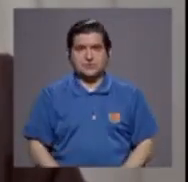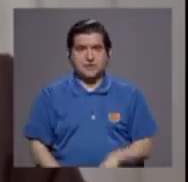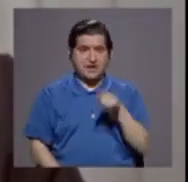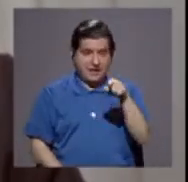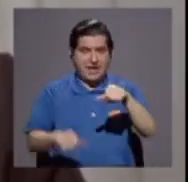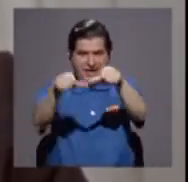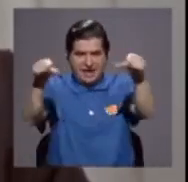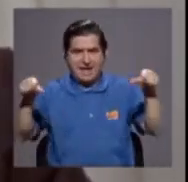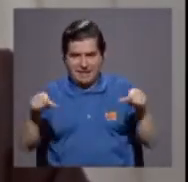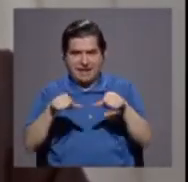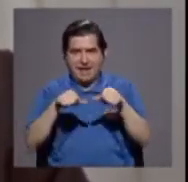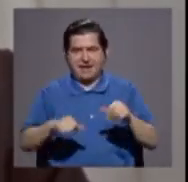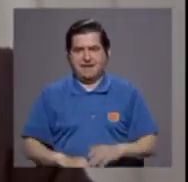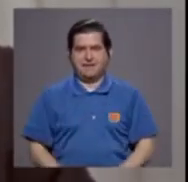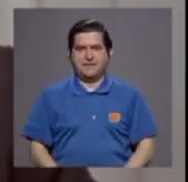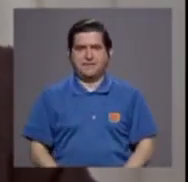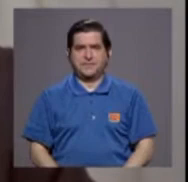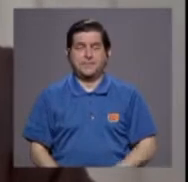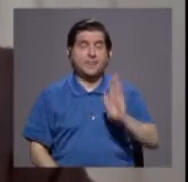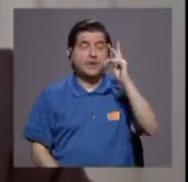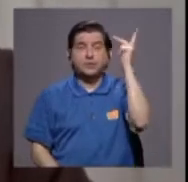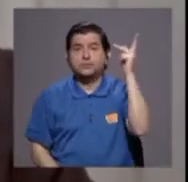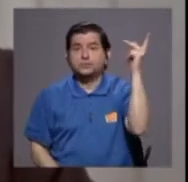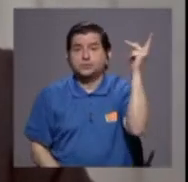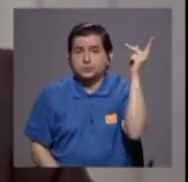esa área. Su política